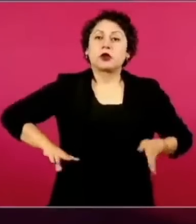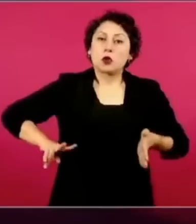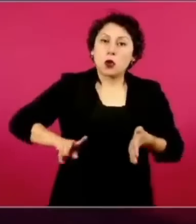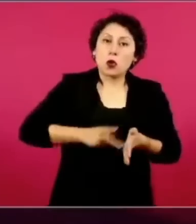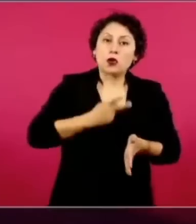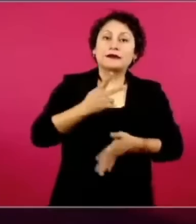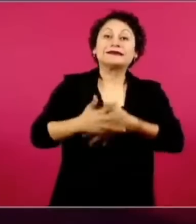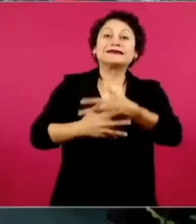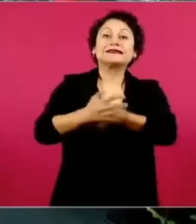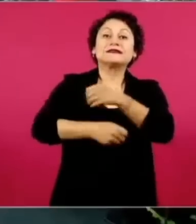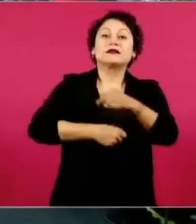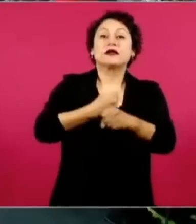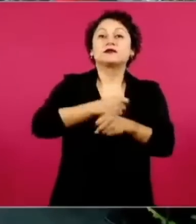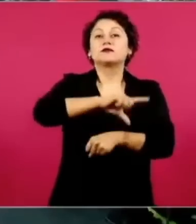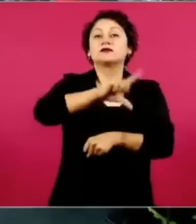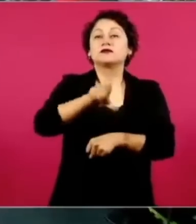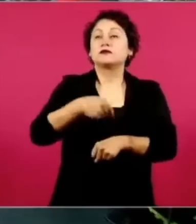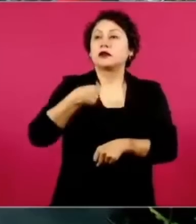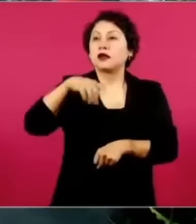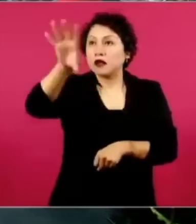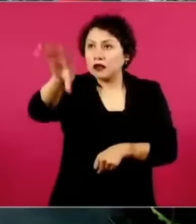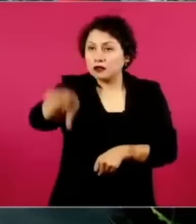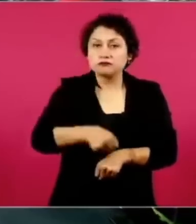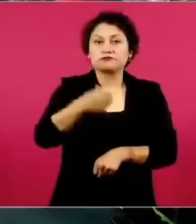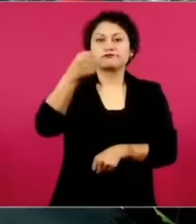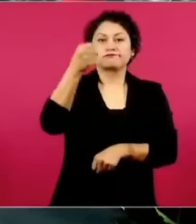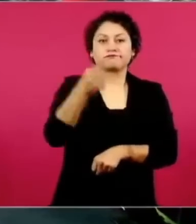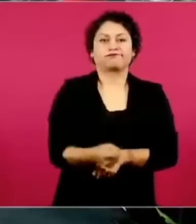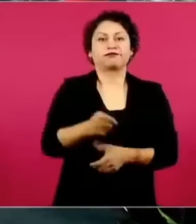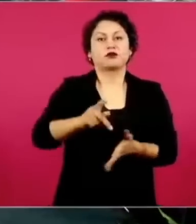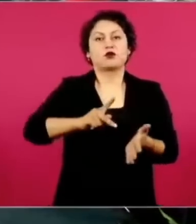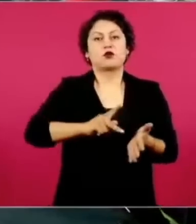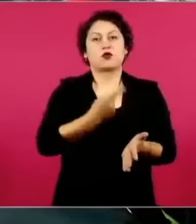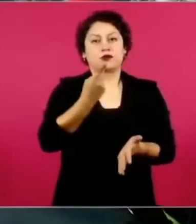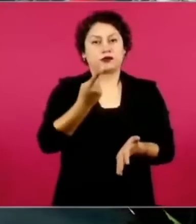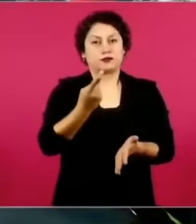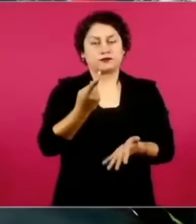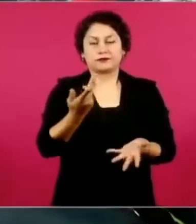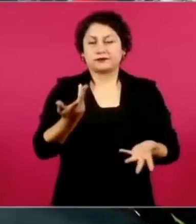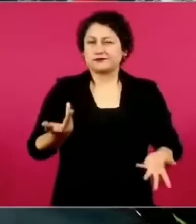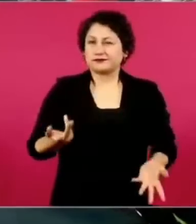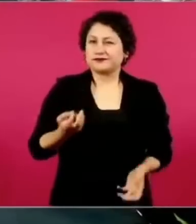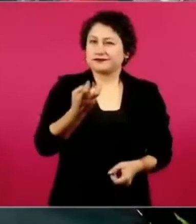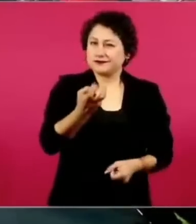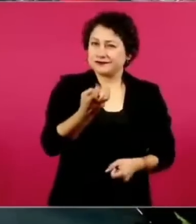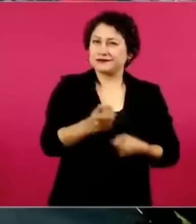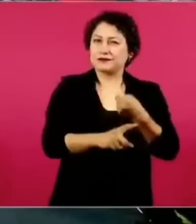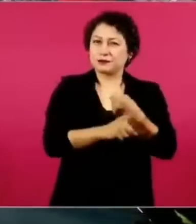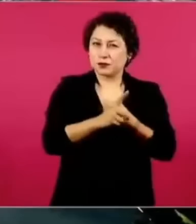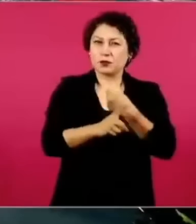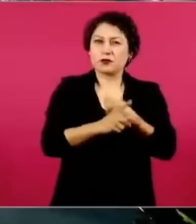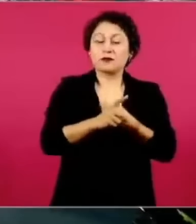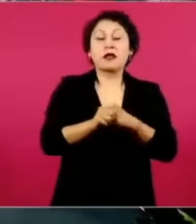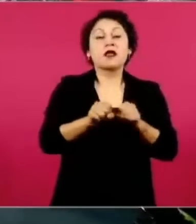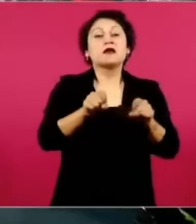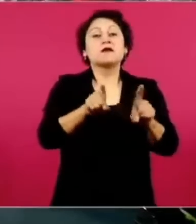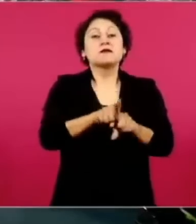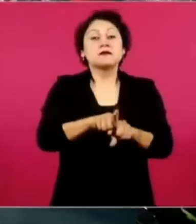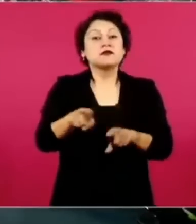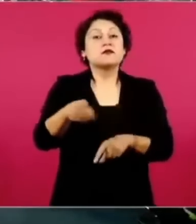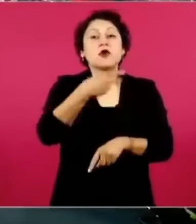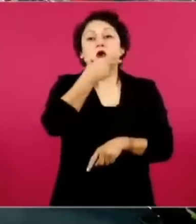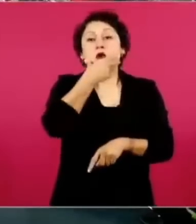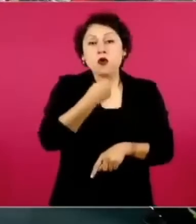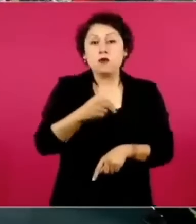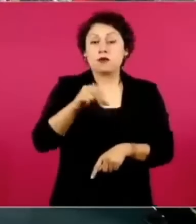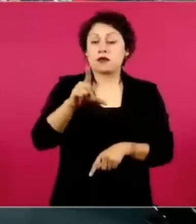y el ideólogo principal del conservadurismo, Lucas Alamán, le escribe y le dice: